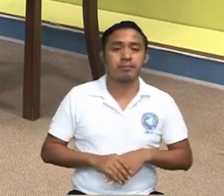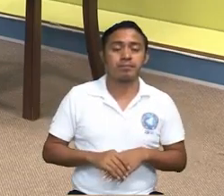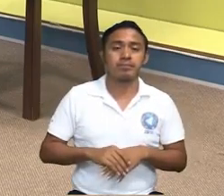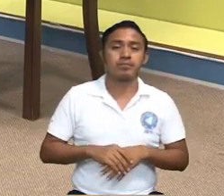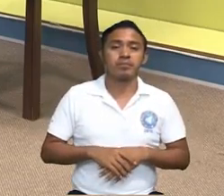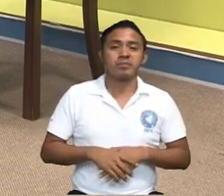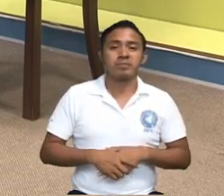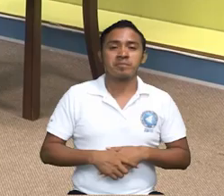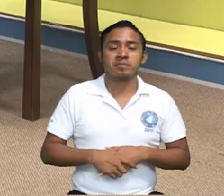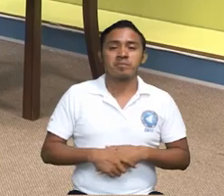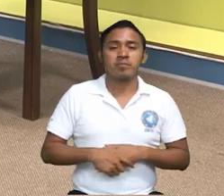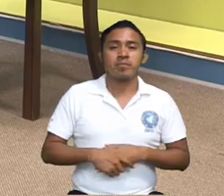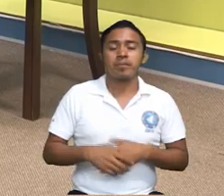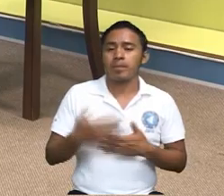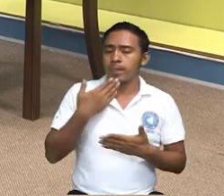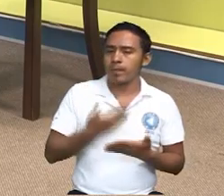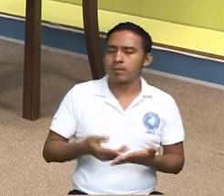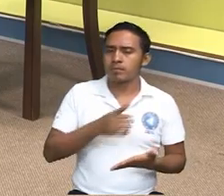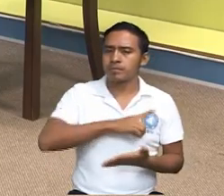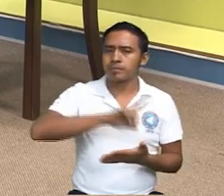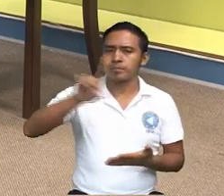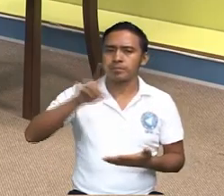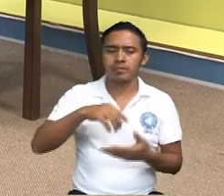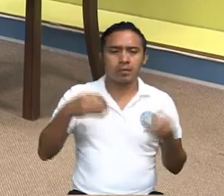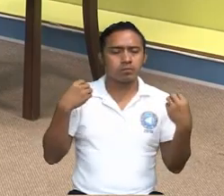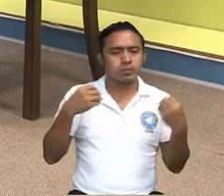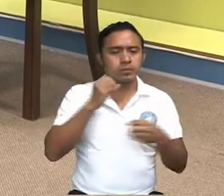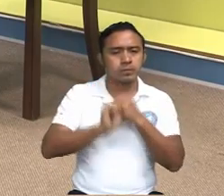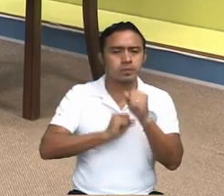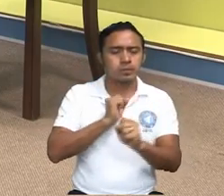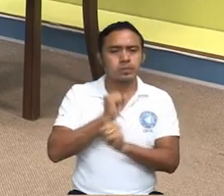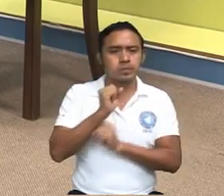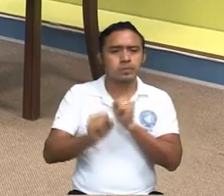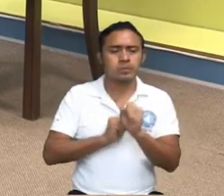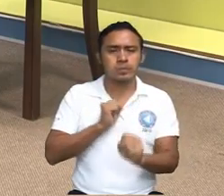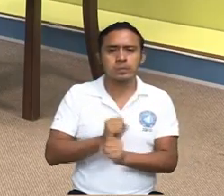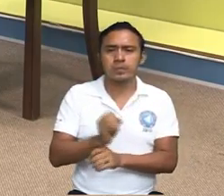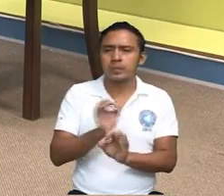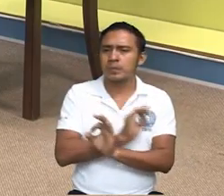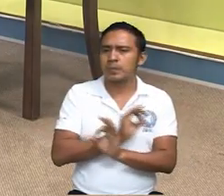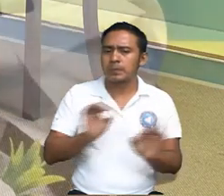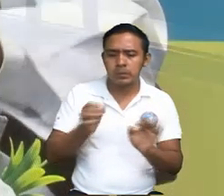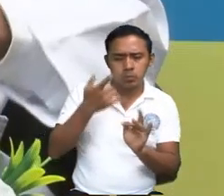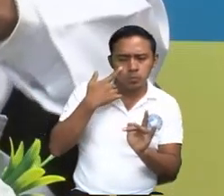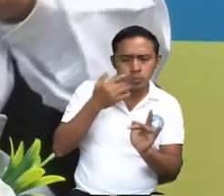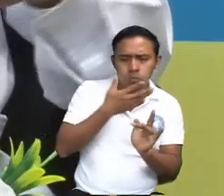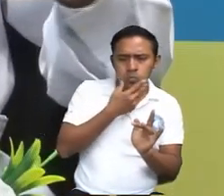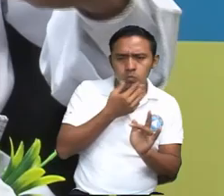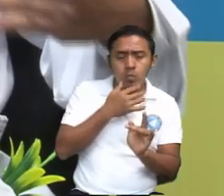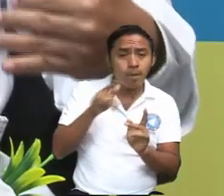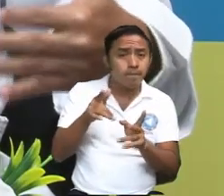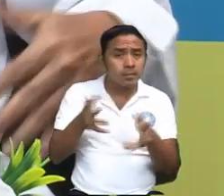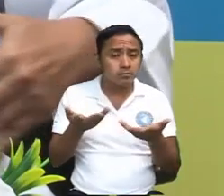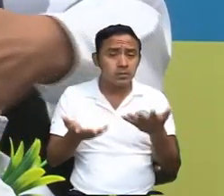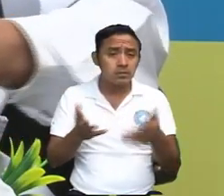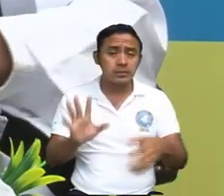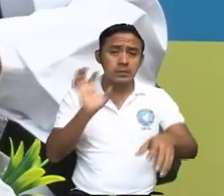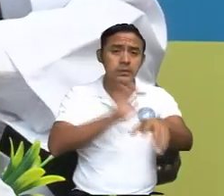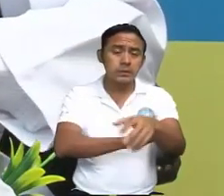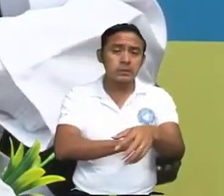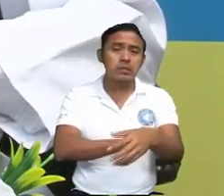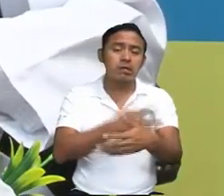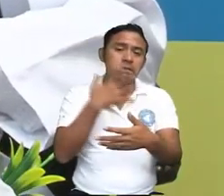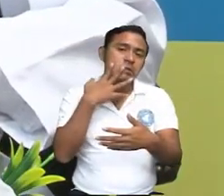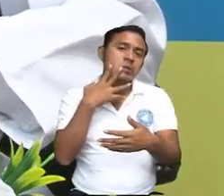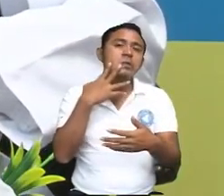general. Gracias a Dios, pues tenemos ya bastantes años de que no hemos tenido casos de sospecha, pacientes que hayan presentado rabia humana.